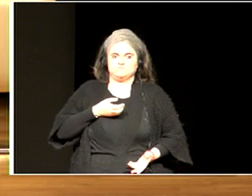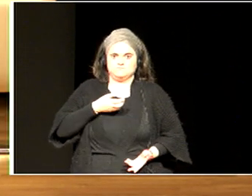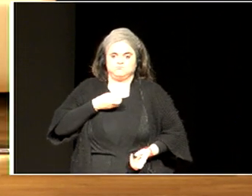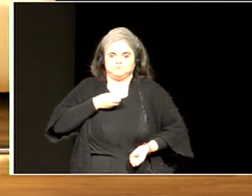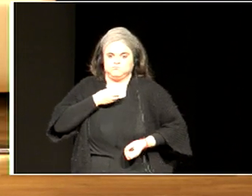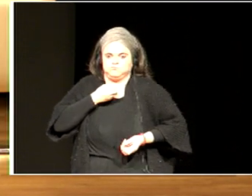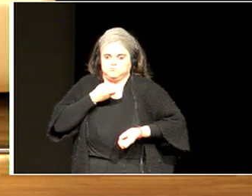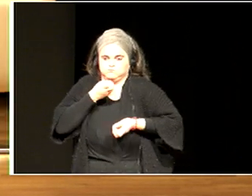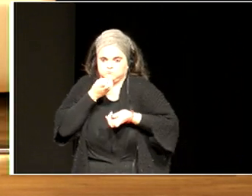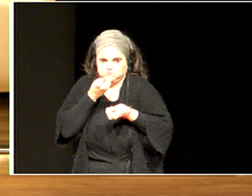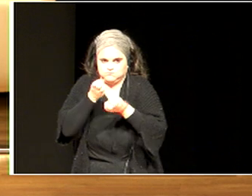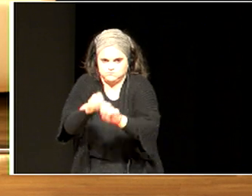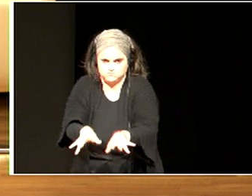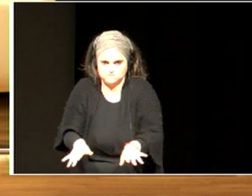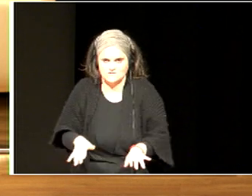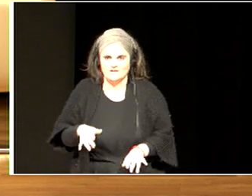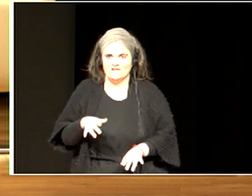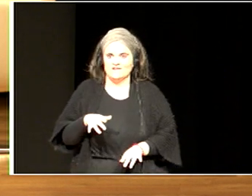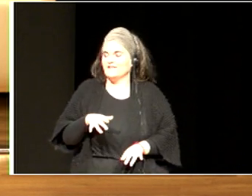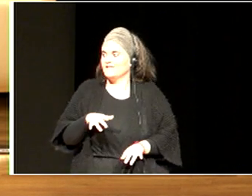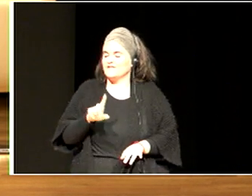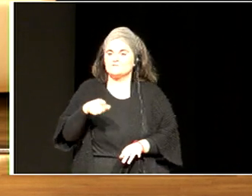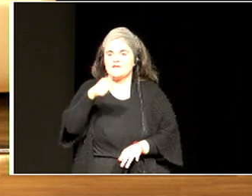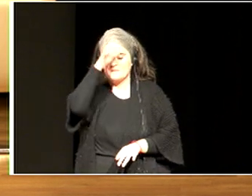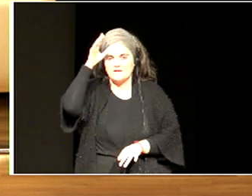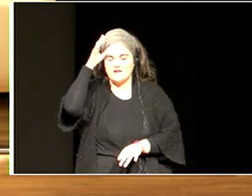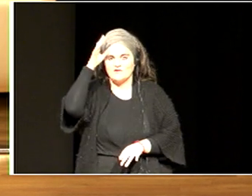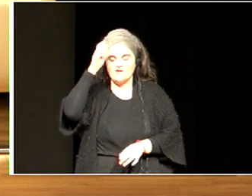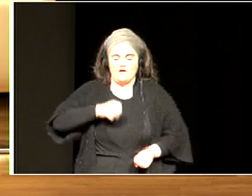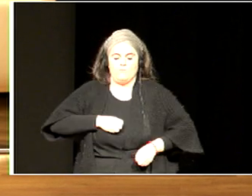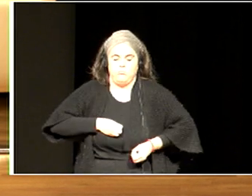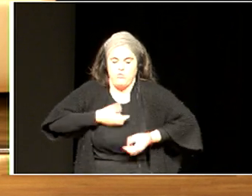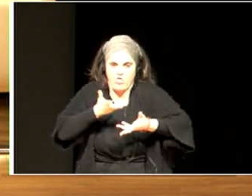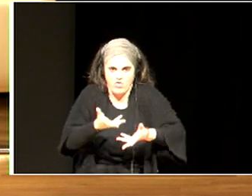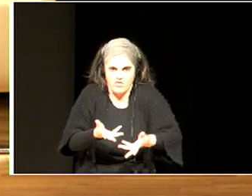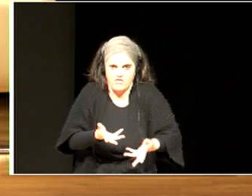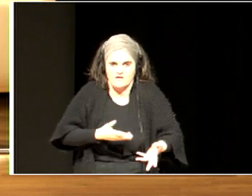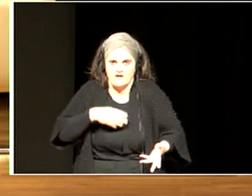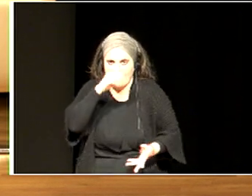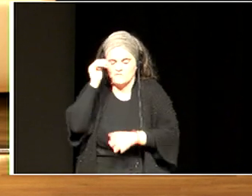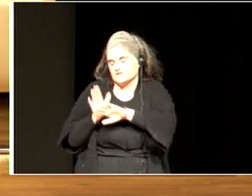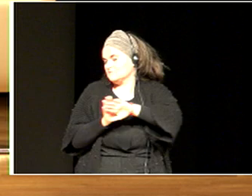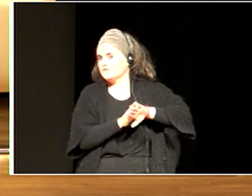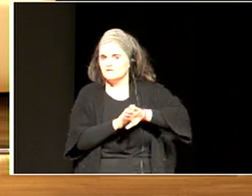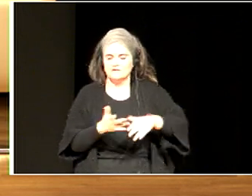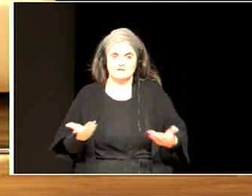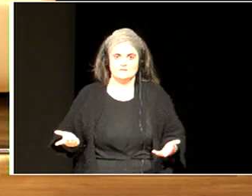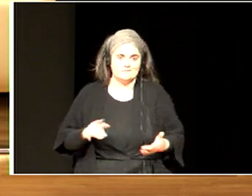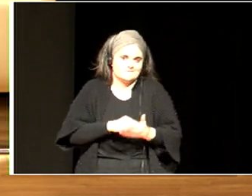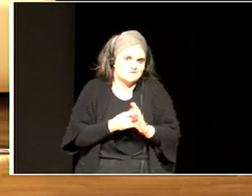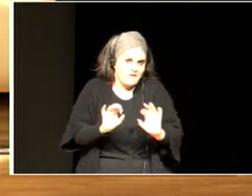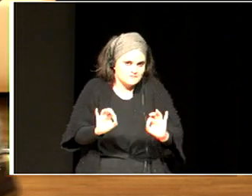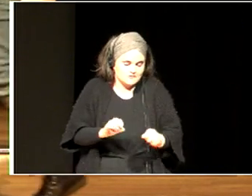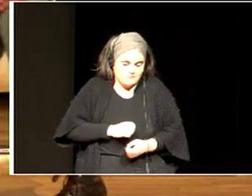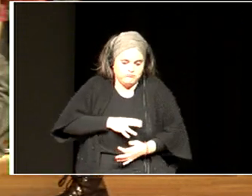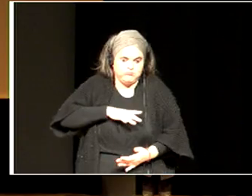y ese verano ya pueden dormir y no acordarse de más en la vida además pero bueno es el sistema al